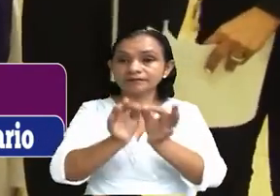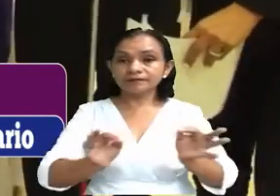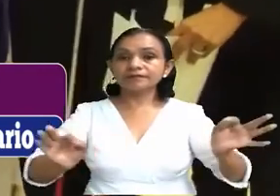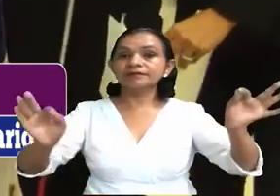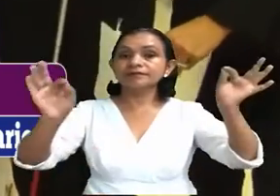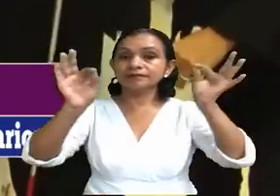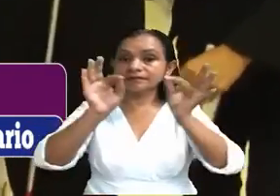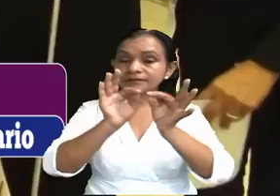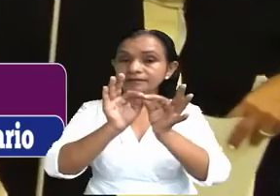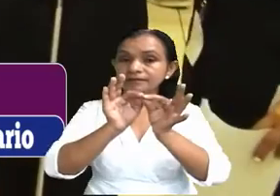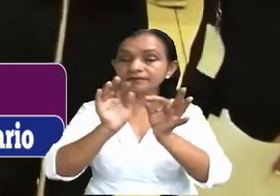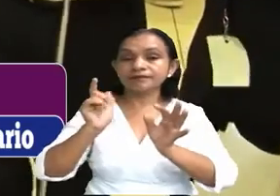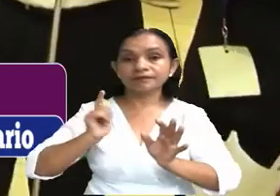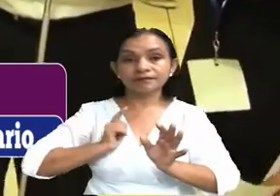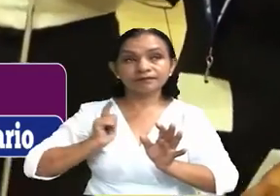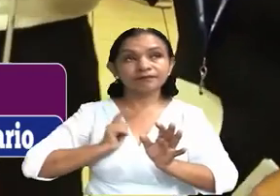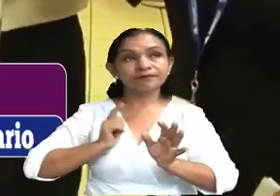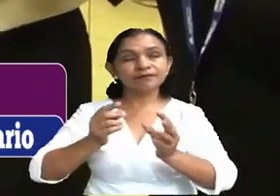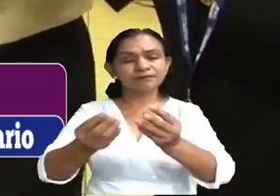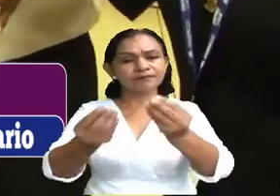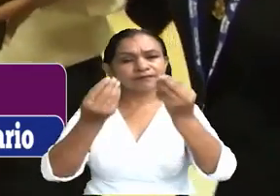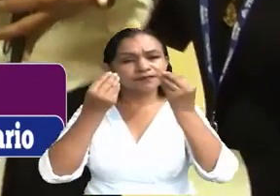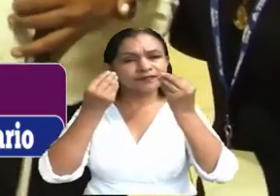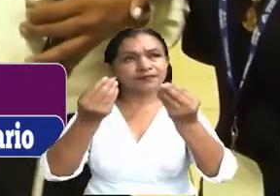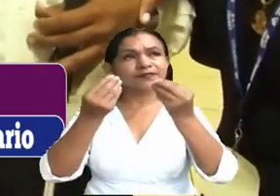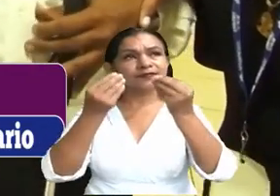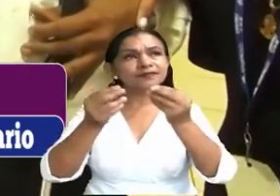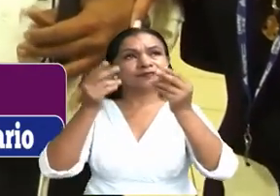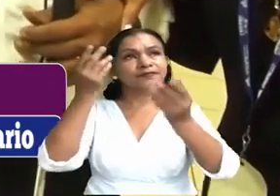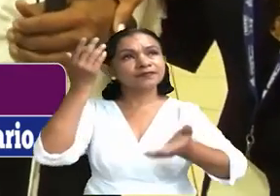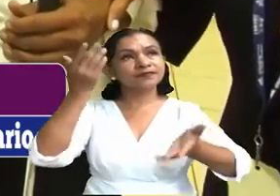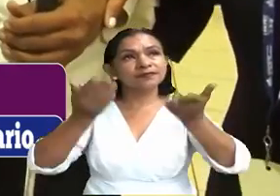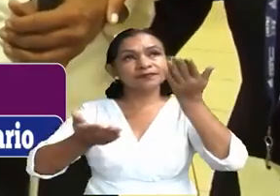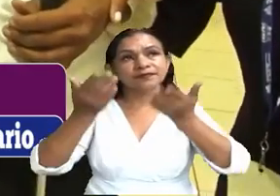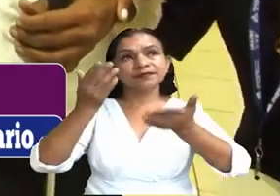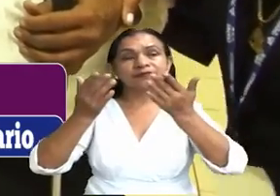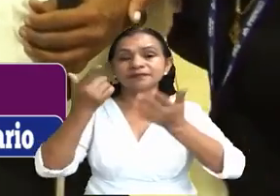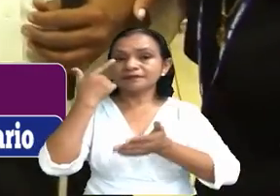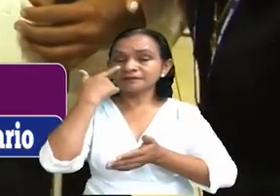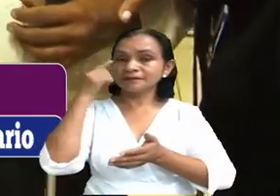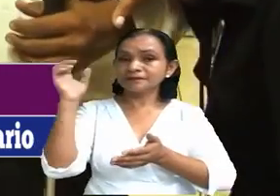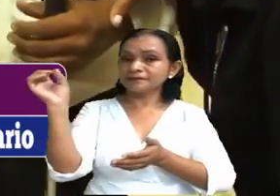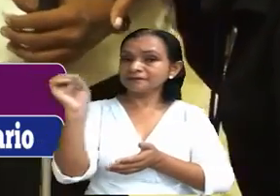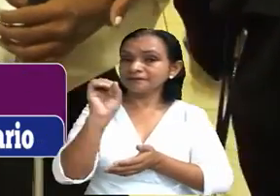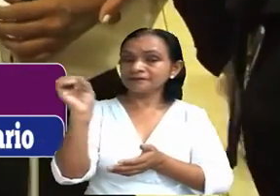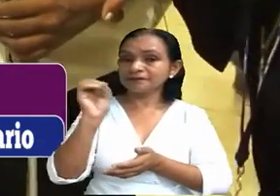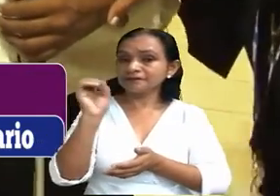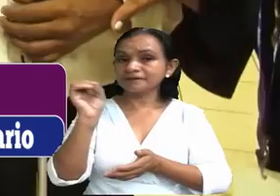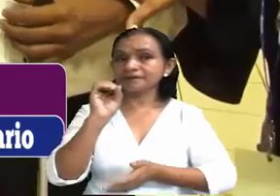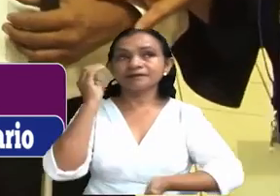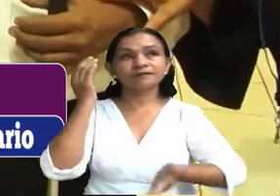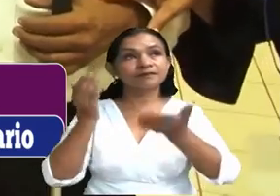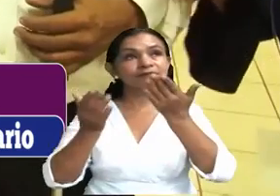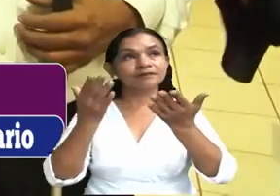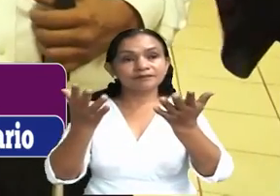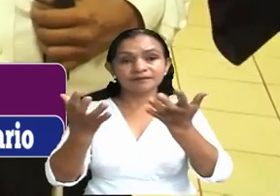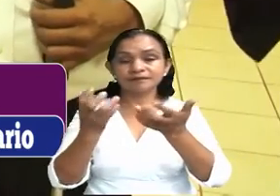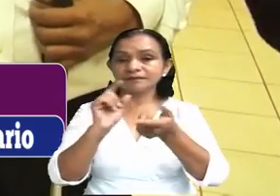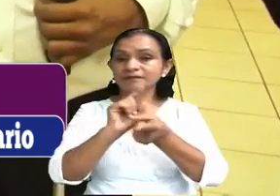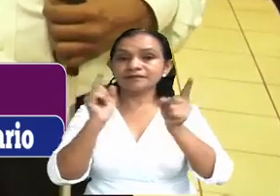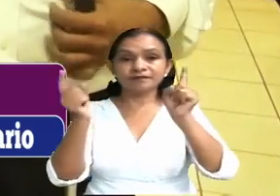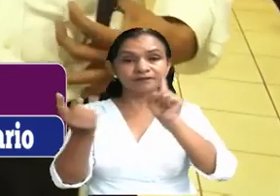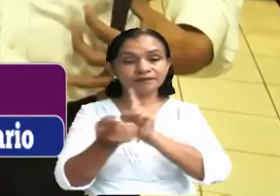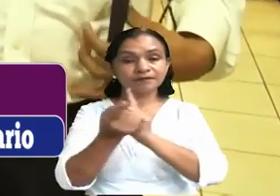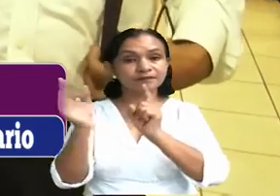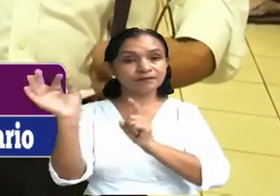pero existe ese gran conglomerado que quizás desconoce o quizás no desea cambiar su forma